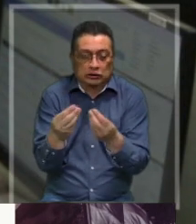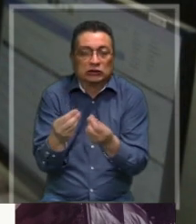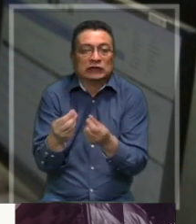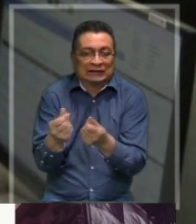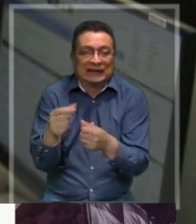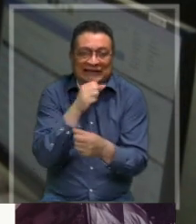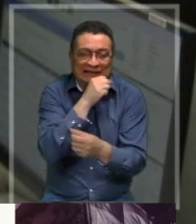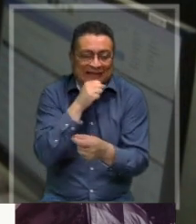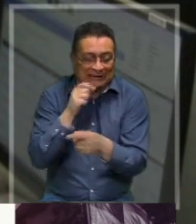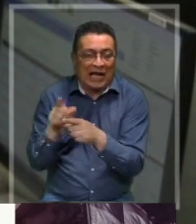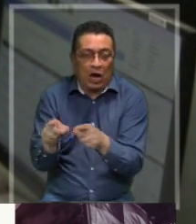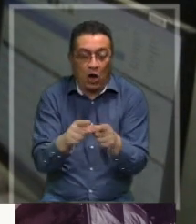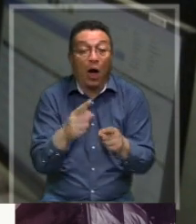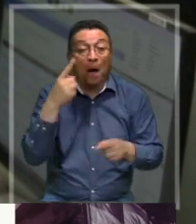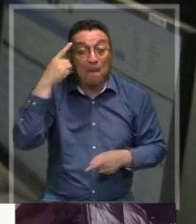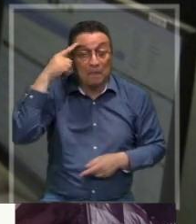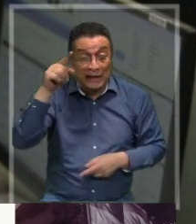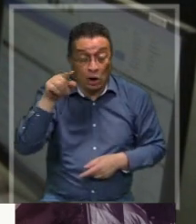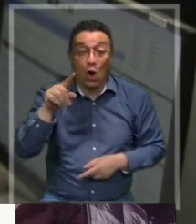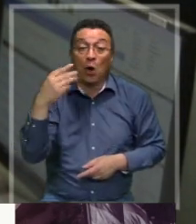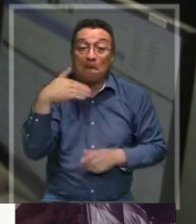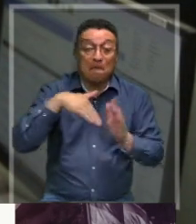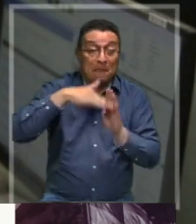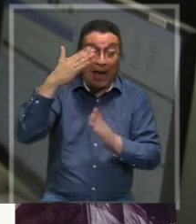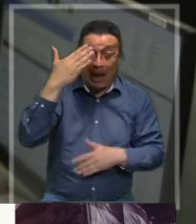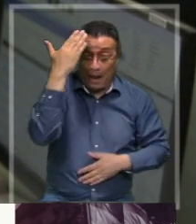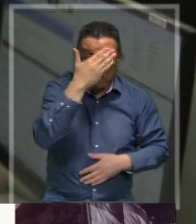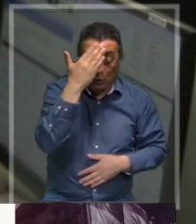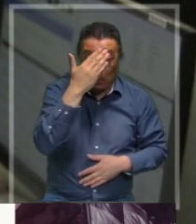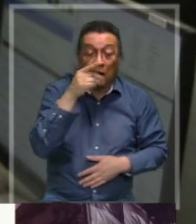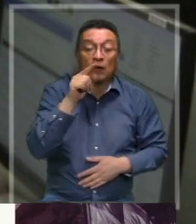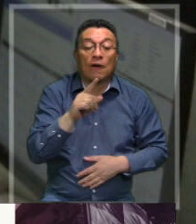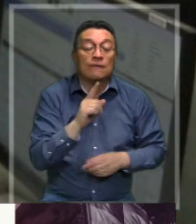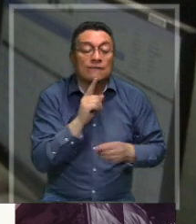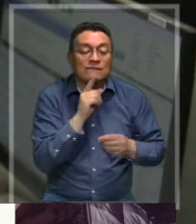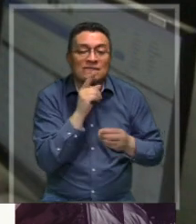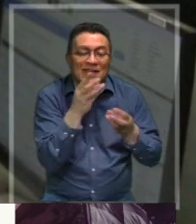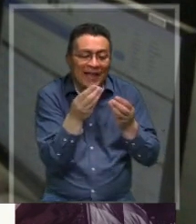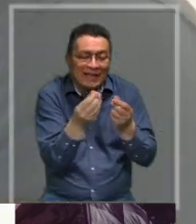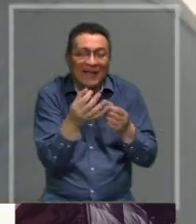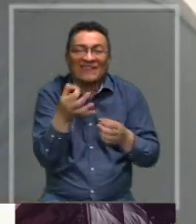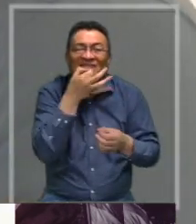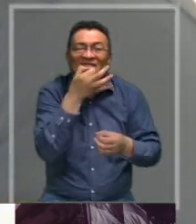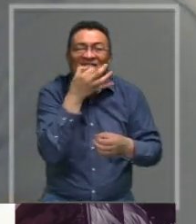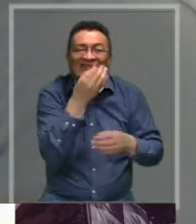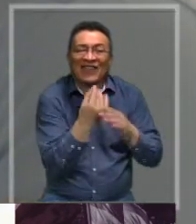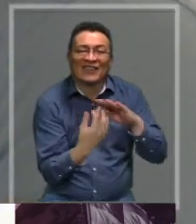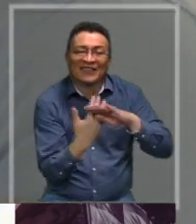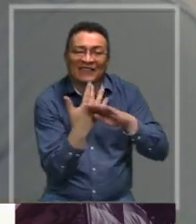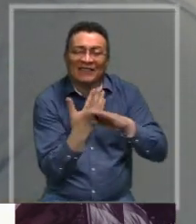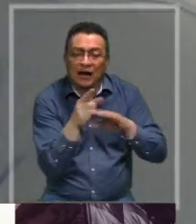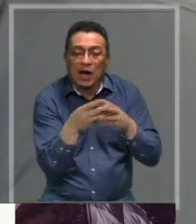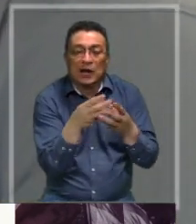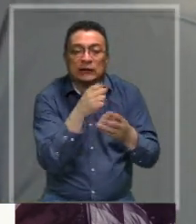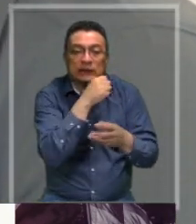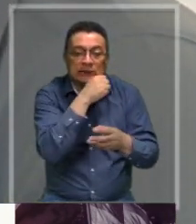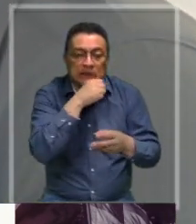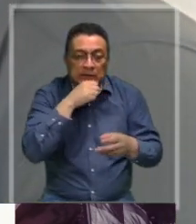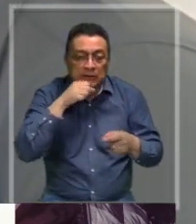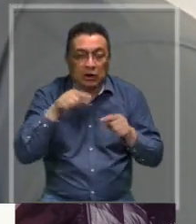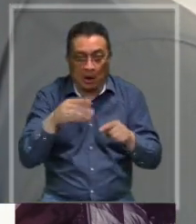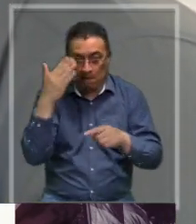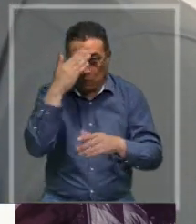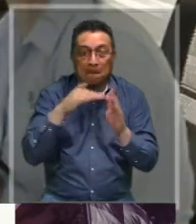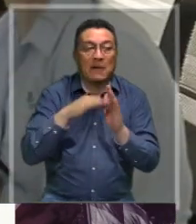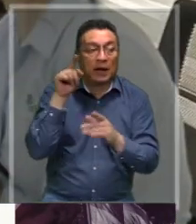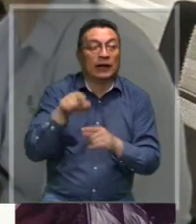Sin embargo, lo que más nos preocupa a nosotros es el combustible fino, es decir, el pasto. ¿Y qué pasa entonces? ¿Y se produce